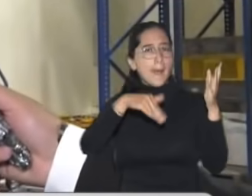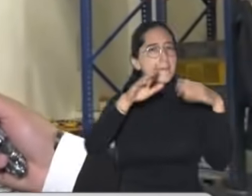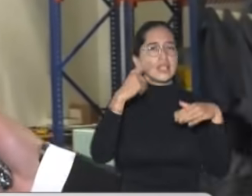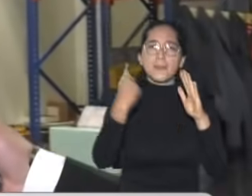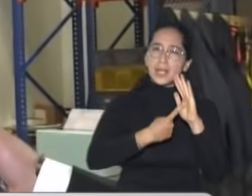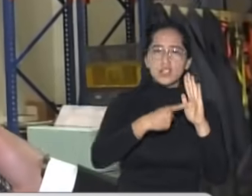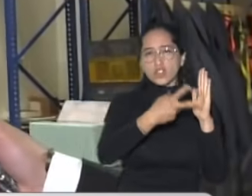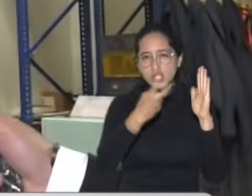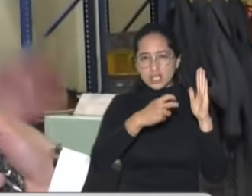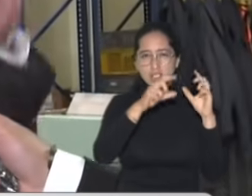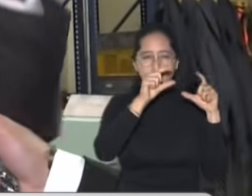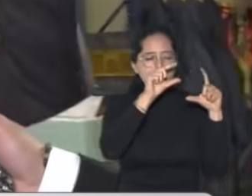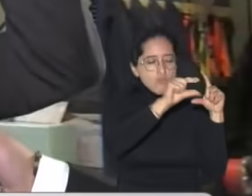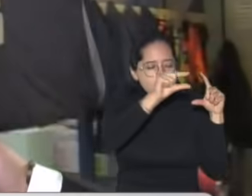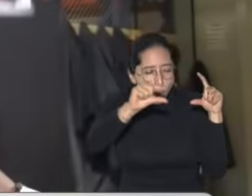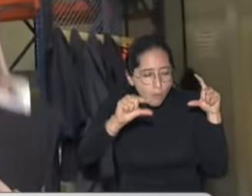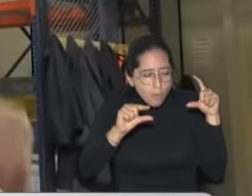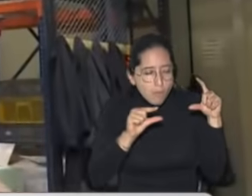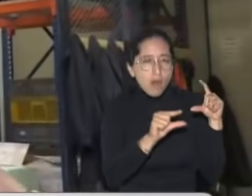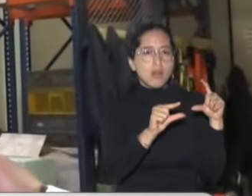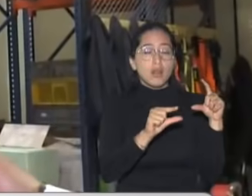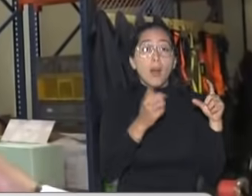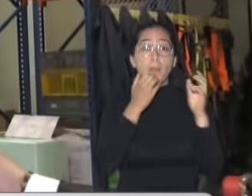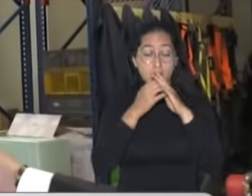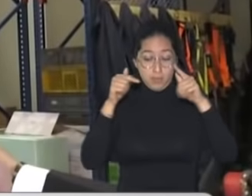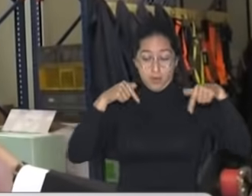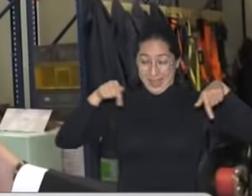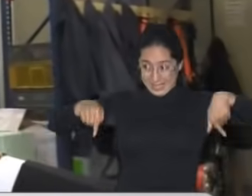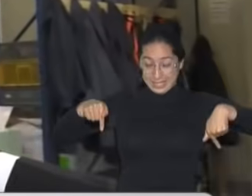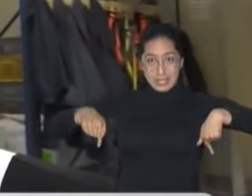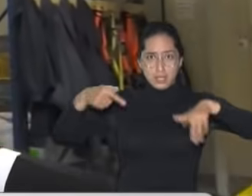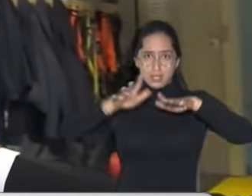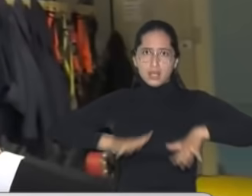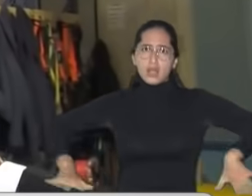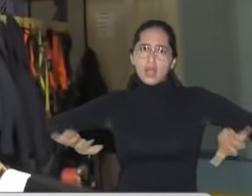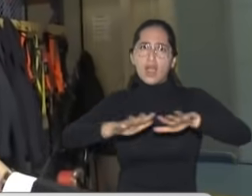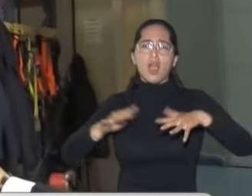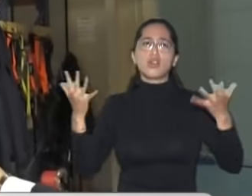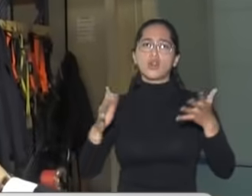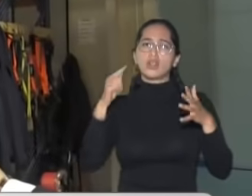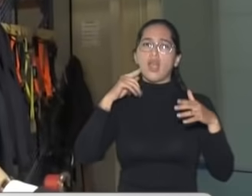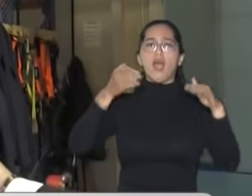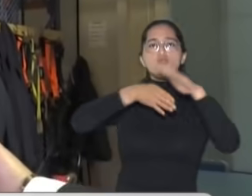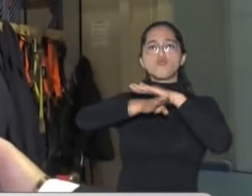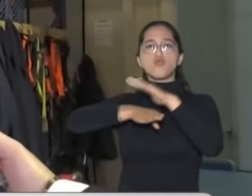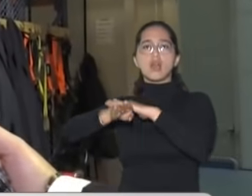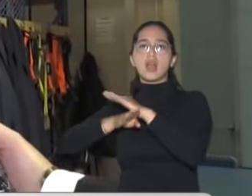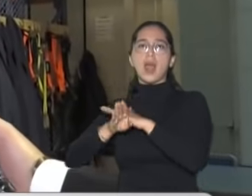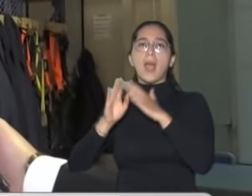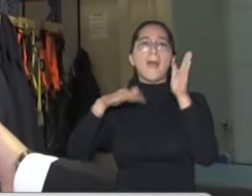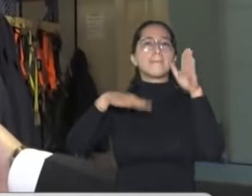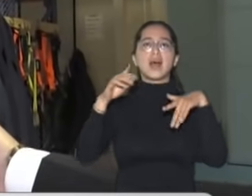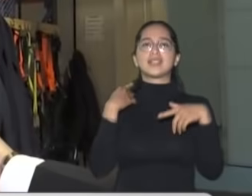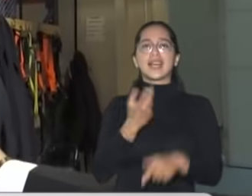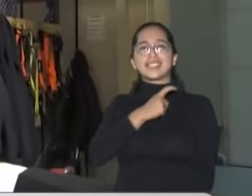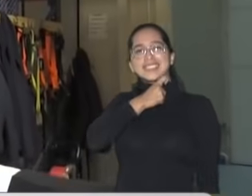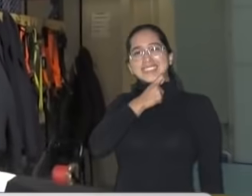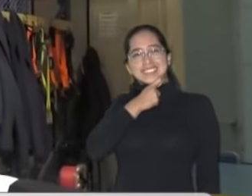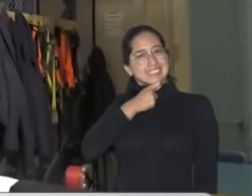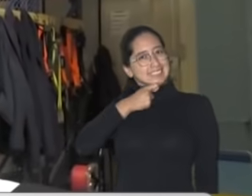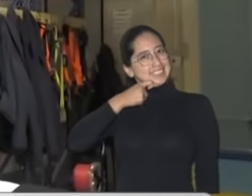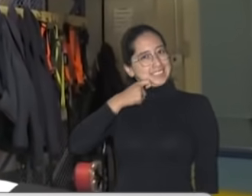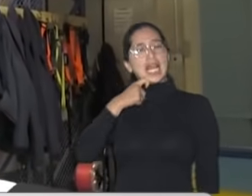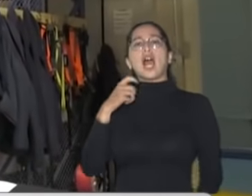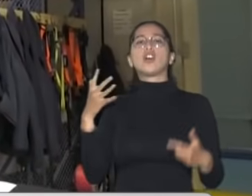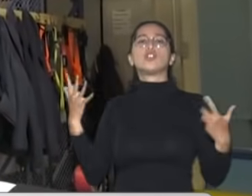un solo momento. Aquí encontramos la bodega donde vamos a almacenar lo que es la parte seca. Aquí tendremos